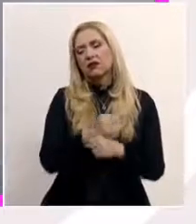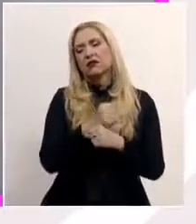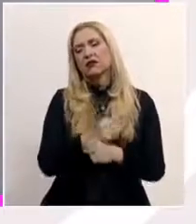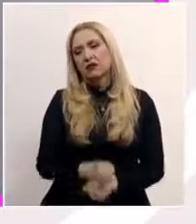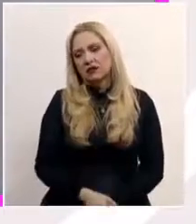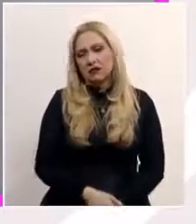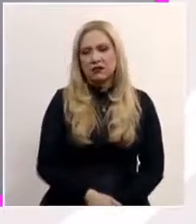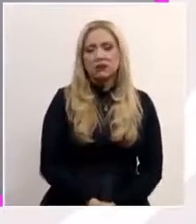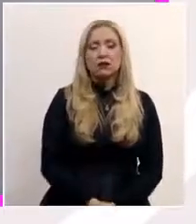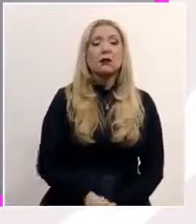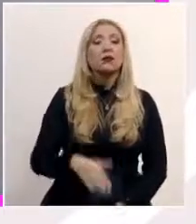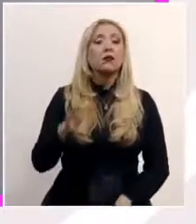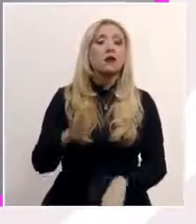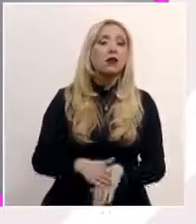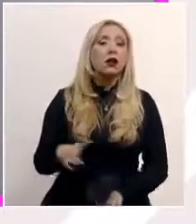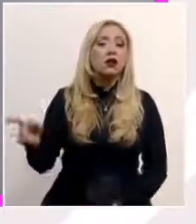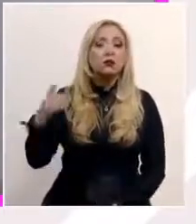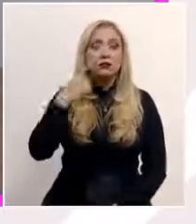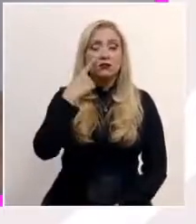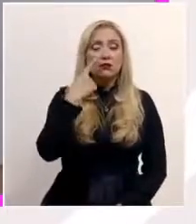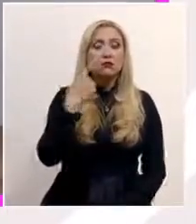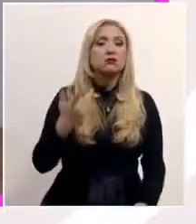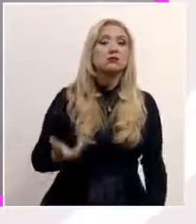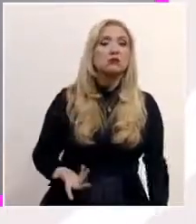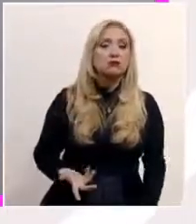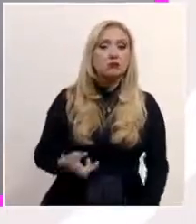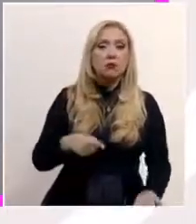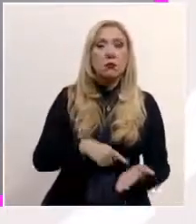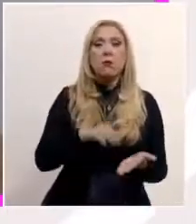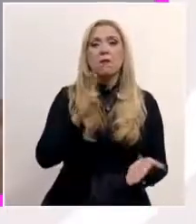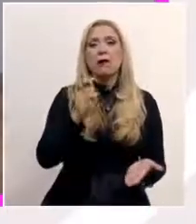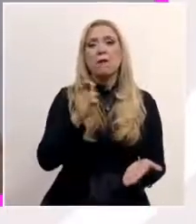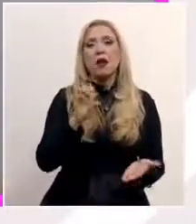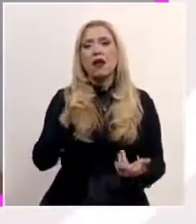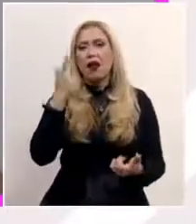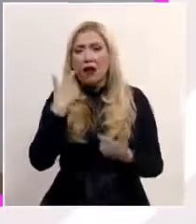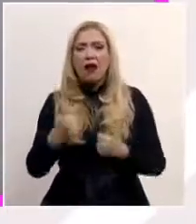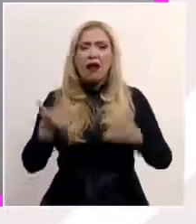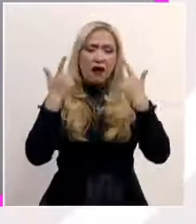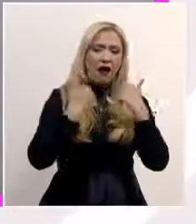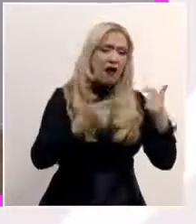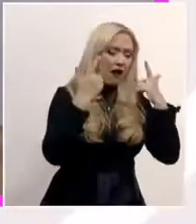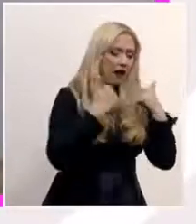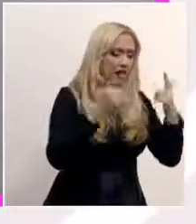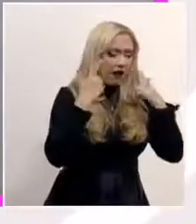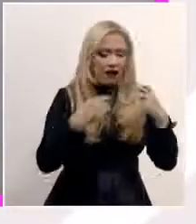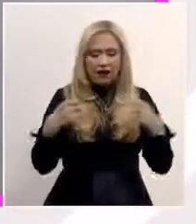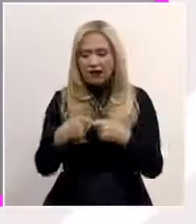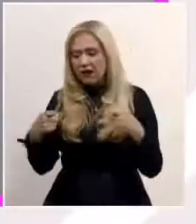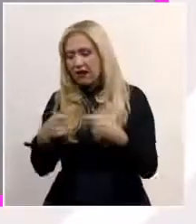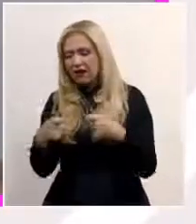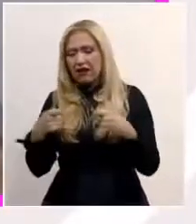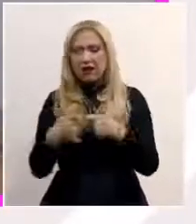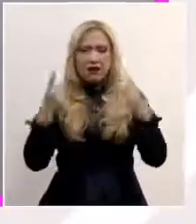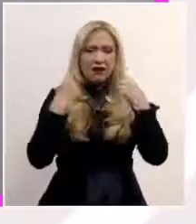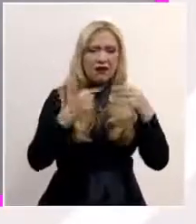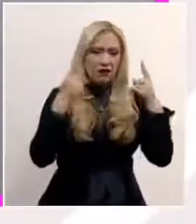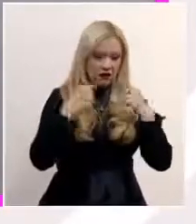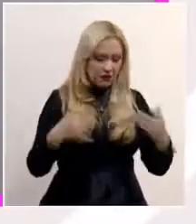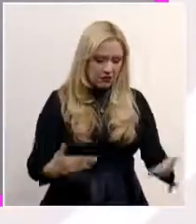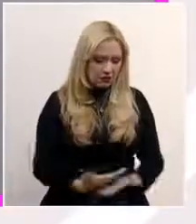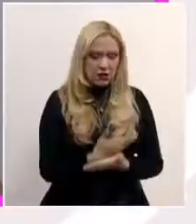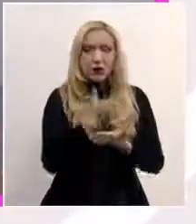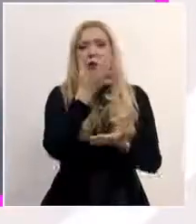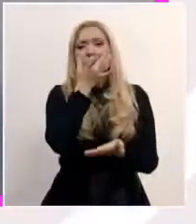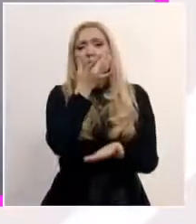violencia, tiene mayor propensión, por ejemplo, a ser reactivo al estrés. Son mayormente propensos a nacer con bajo